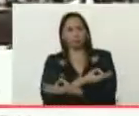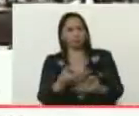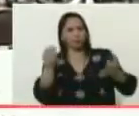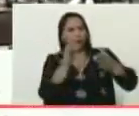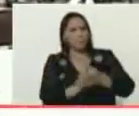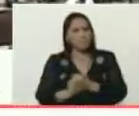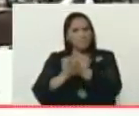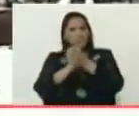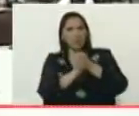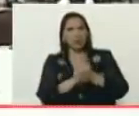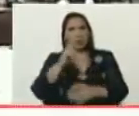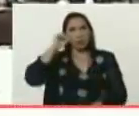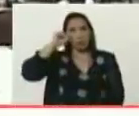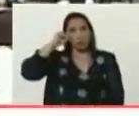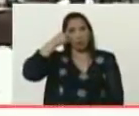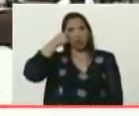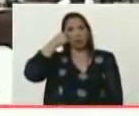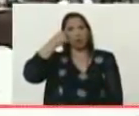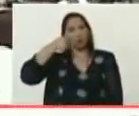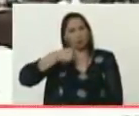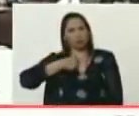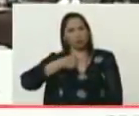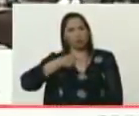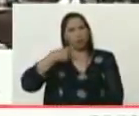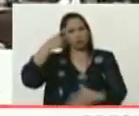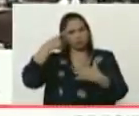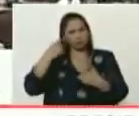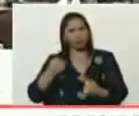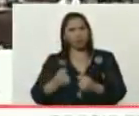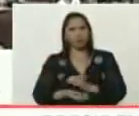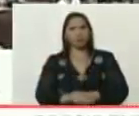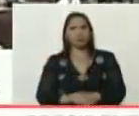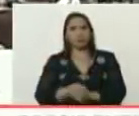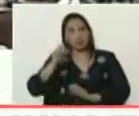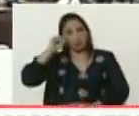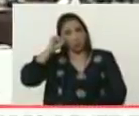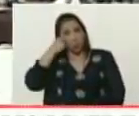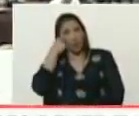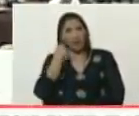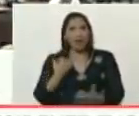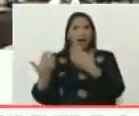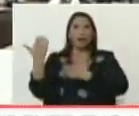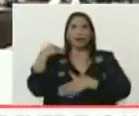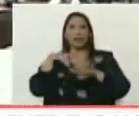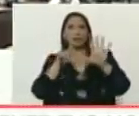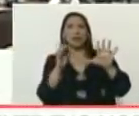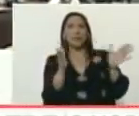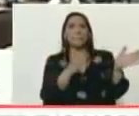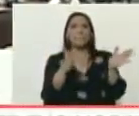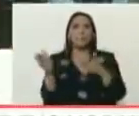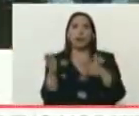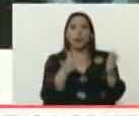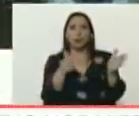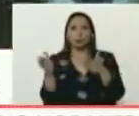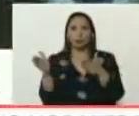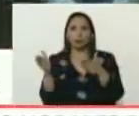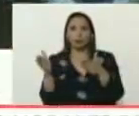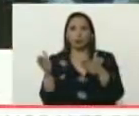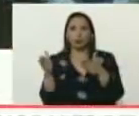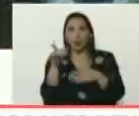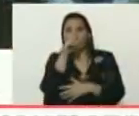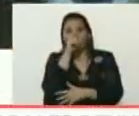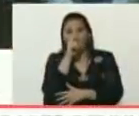compañero. Recordemos, y yo estoy seguro que ustedes lo recuerdan, aquel 6 de marzo del